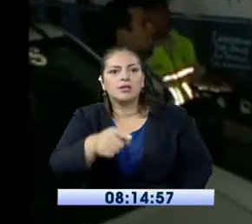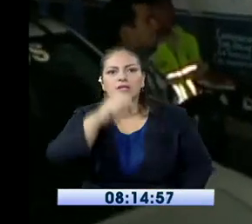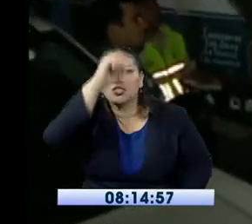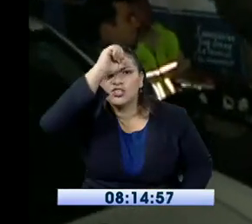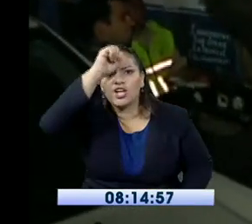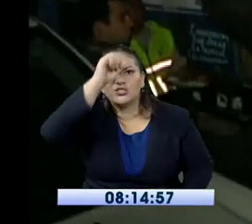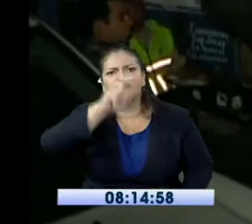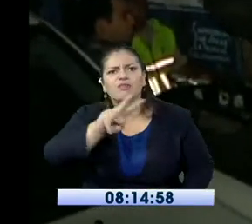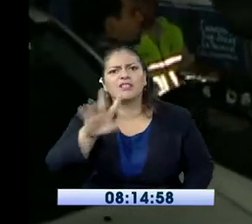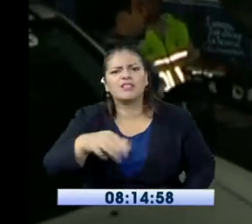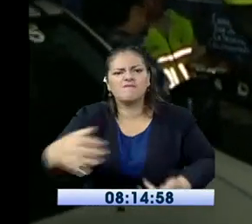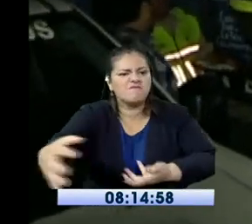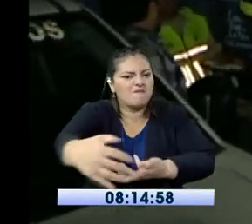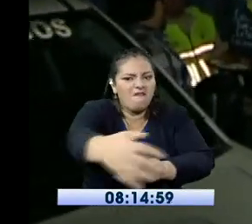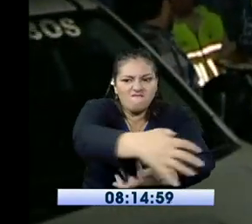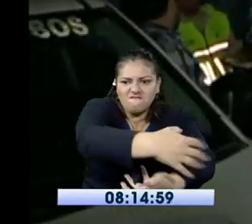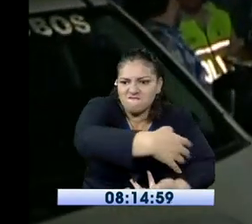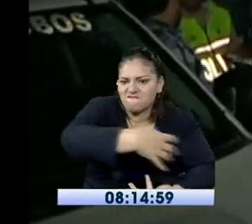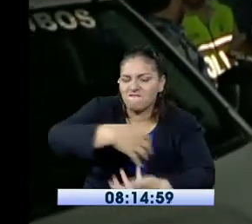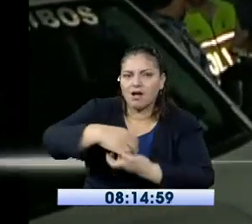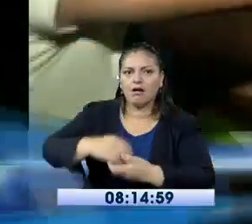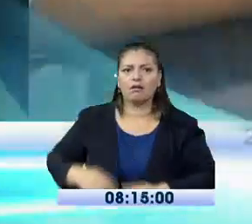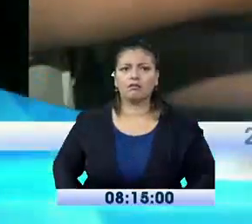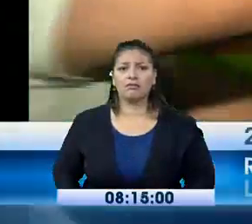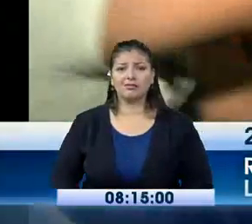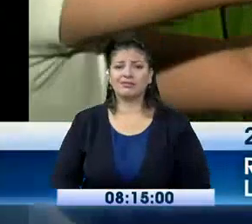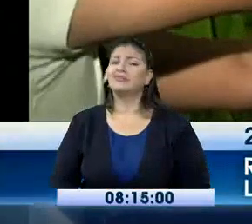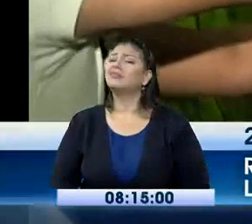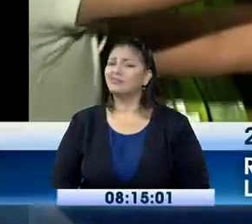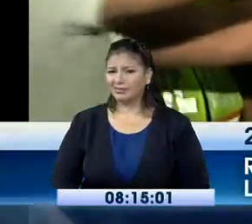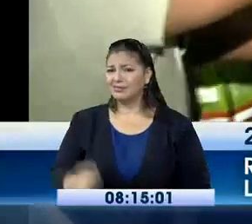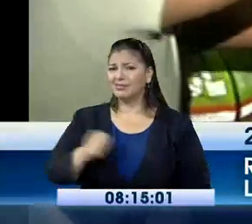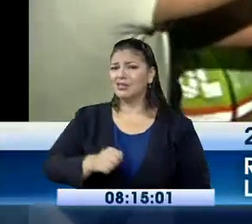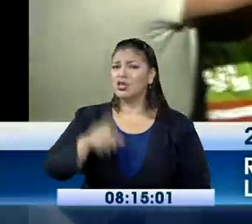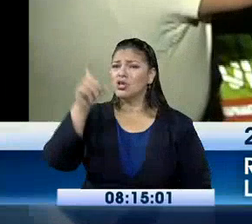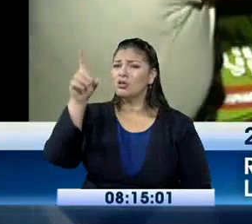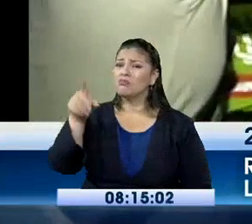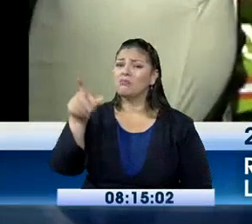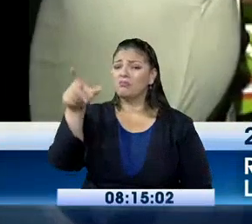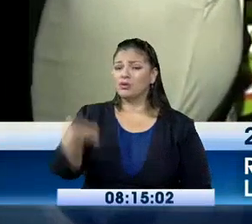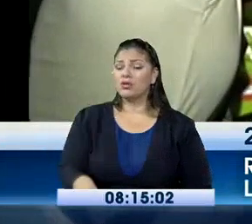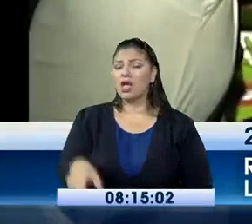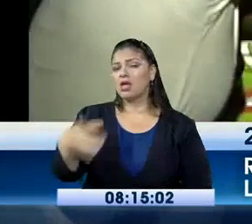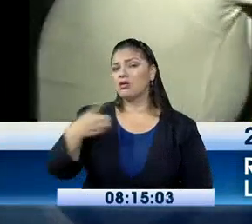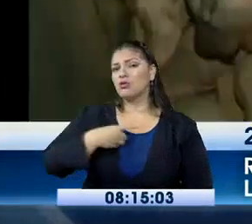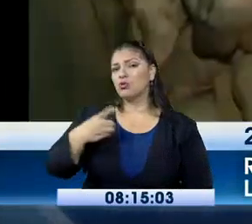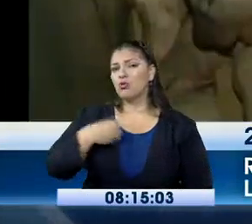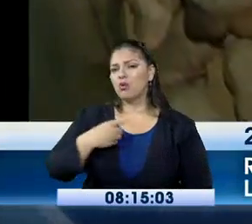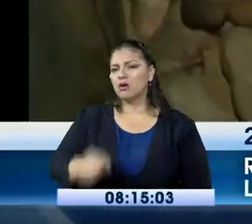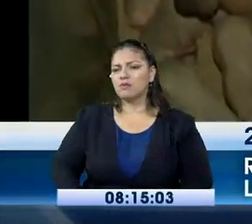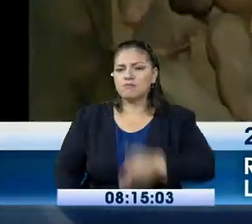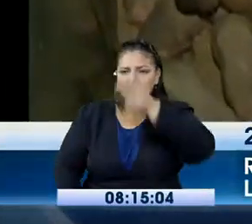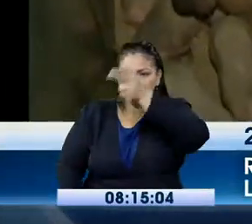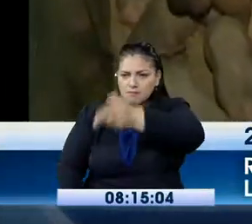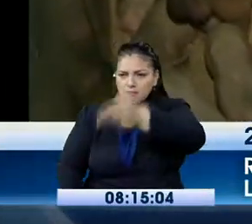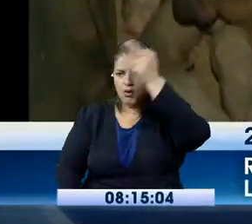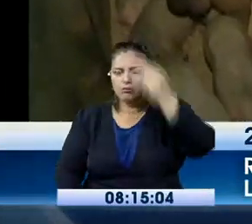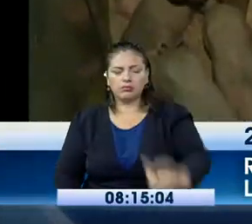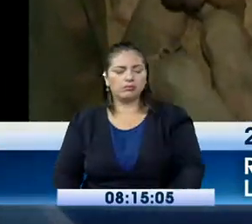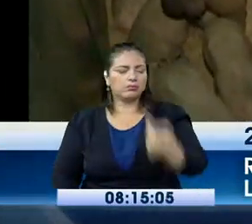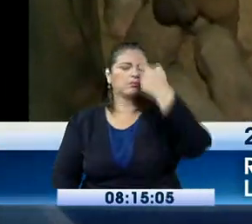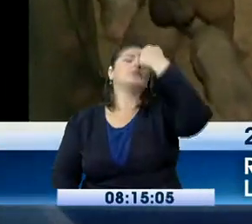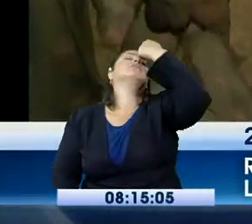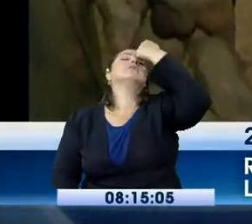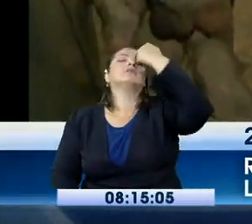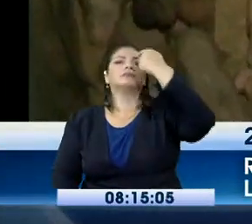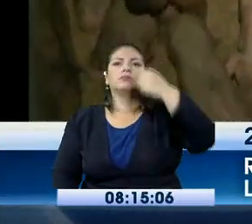Durante el asalto, los delincuentes le dispararon en la cabeza al dueño de la finca y posteriormente se sustrajeron